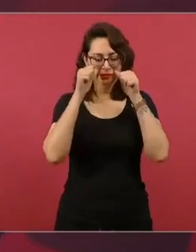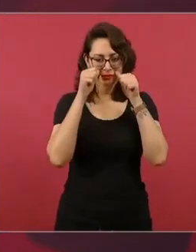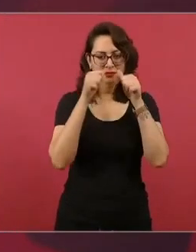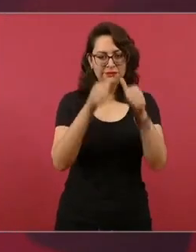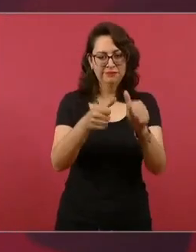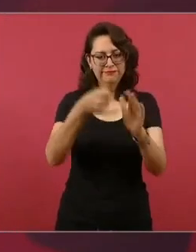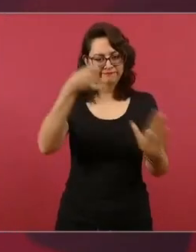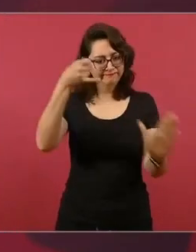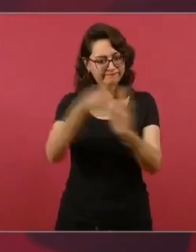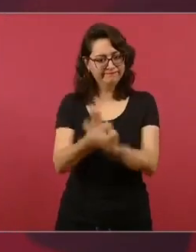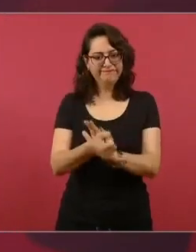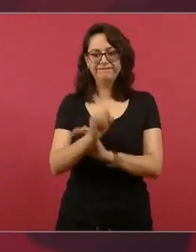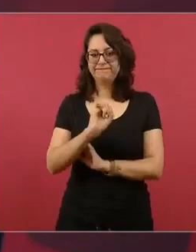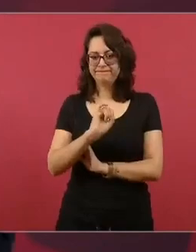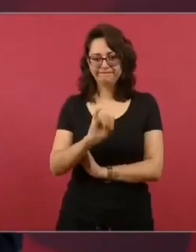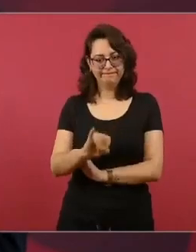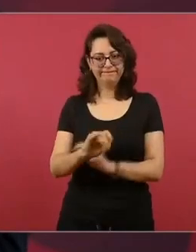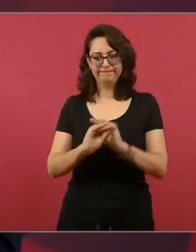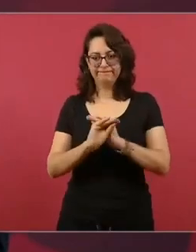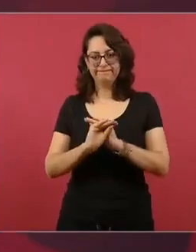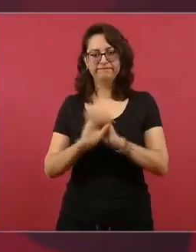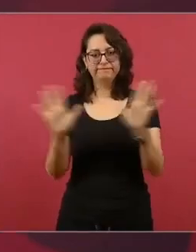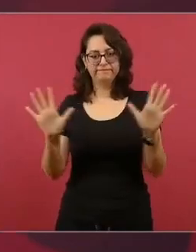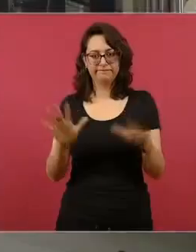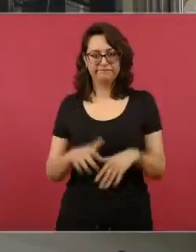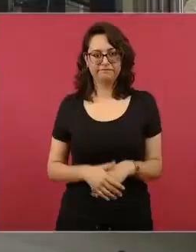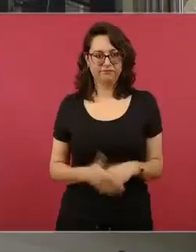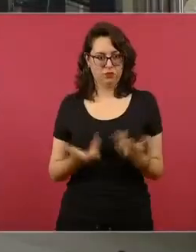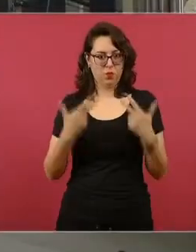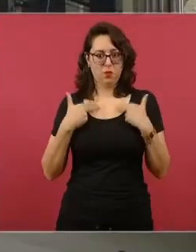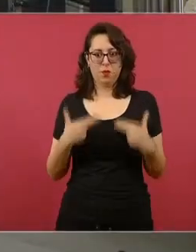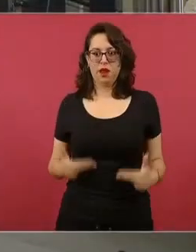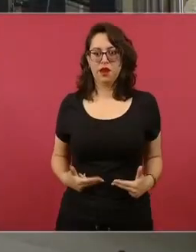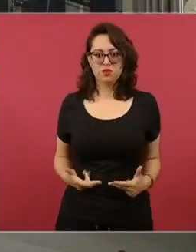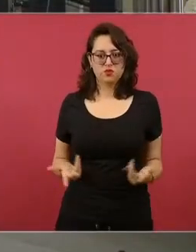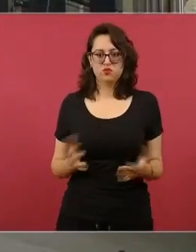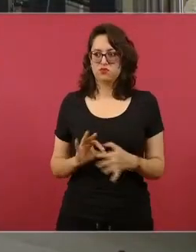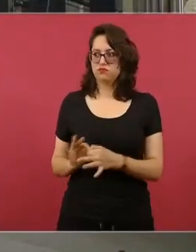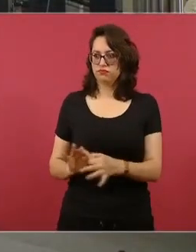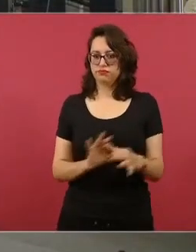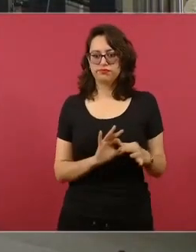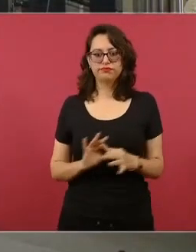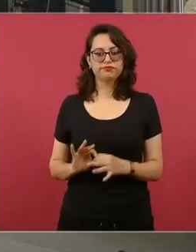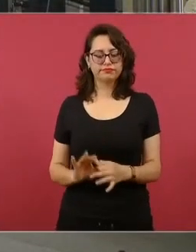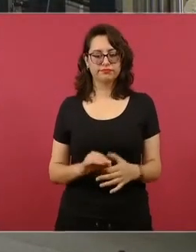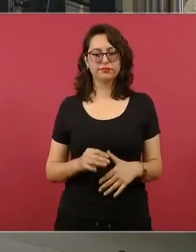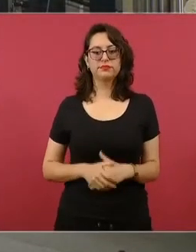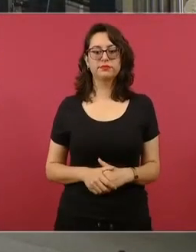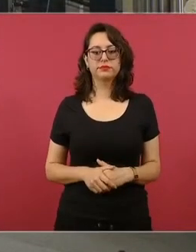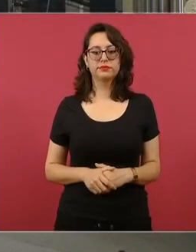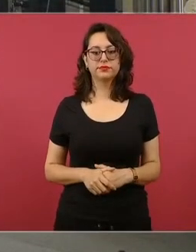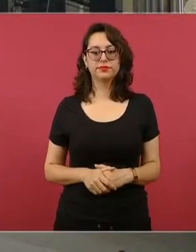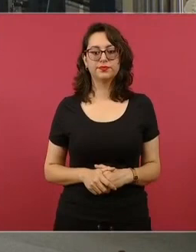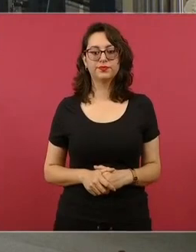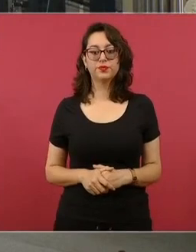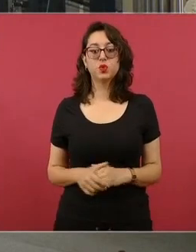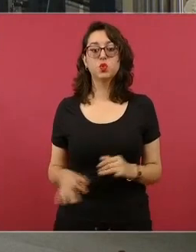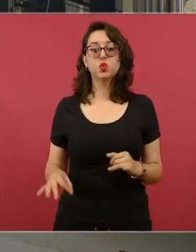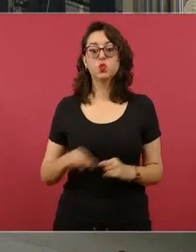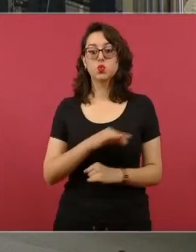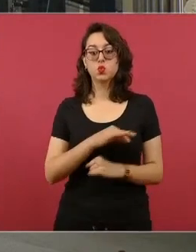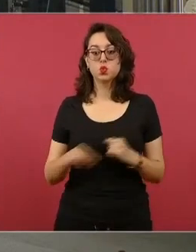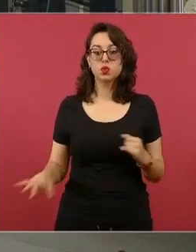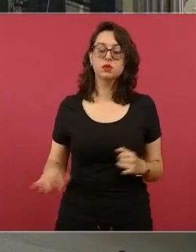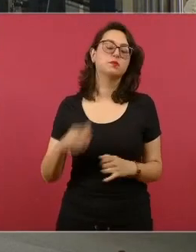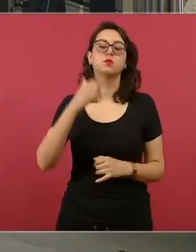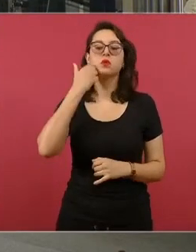nada humano nos es ajeno. Gracias. Señor presidente, ya nada más por último, quería